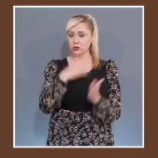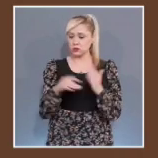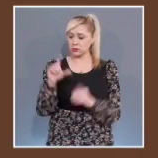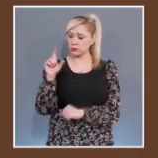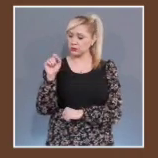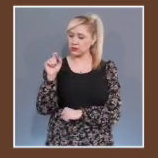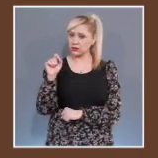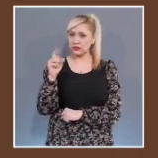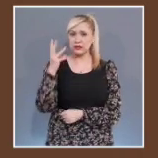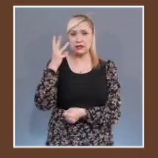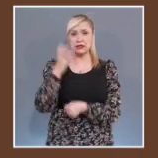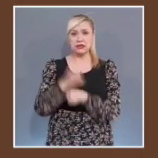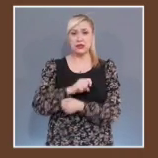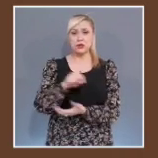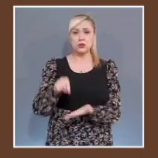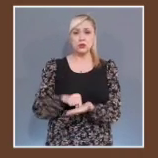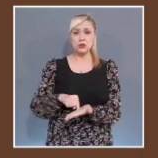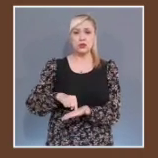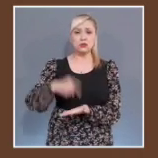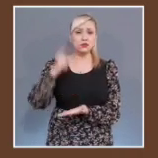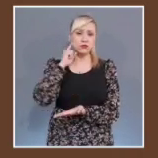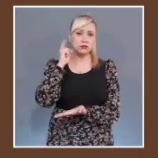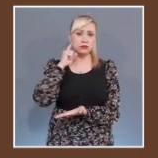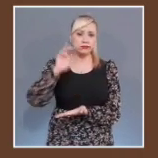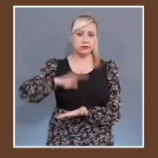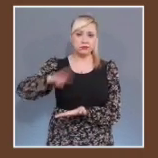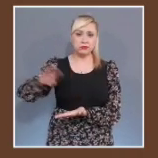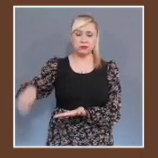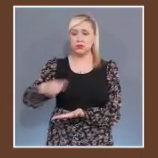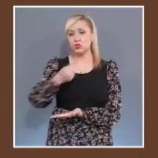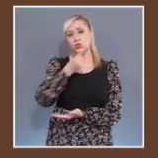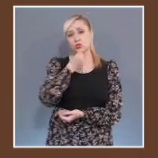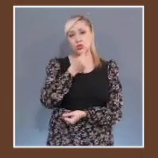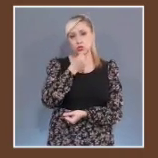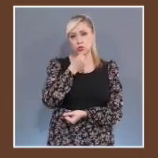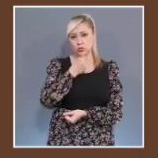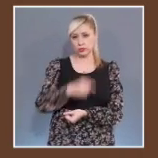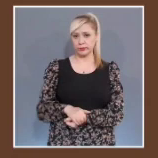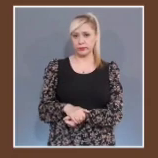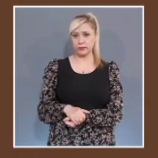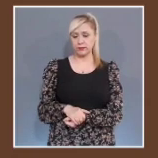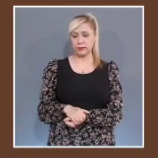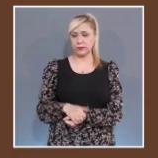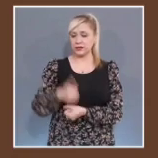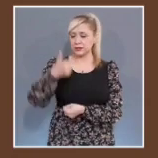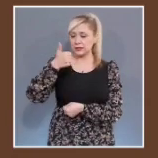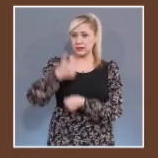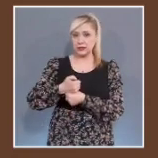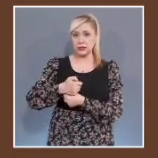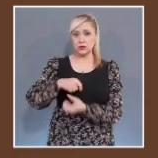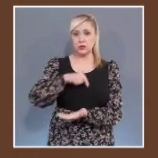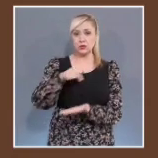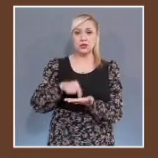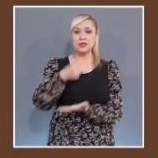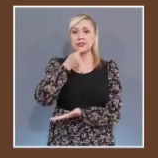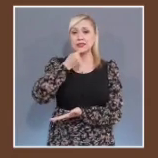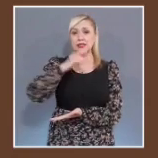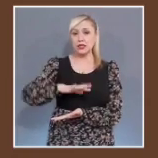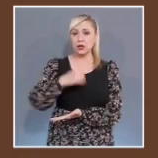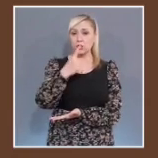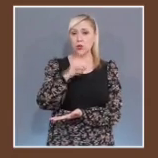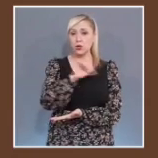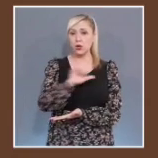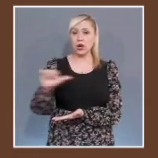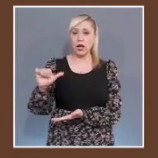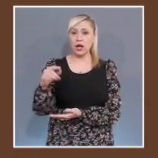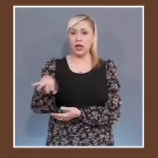de defunción en niños, la sexta en niñas entre 1 y 14 años y